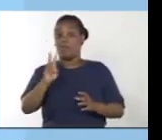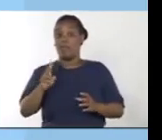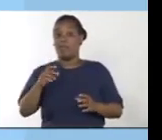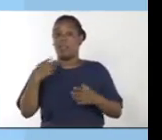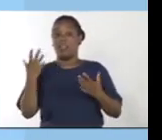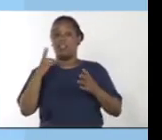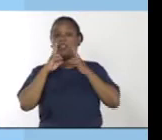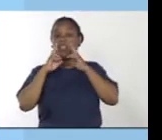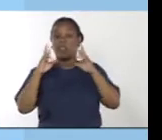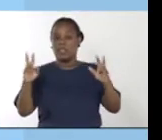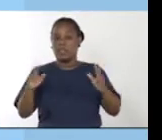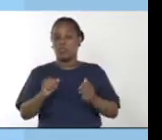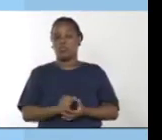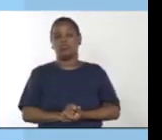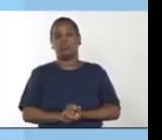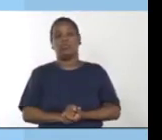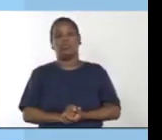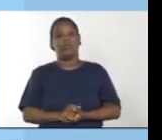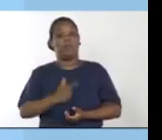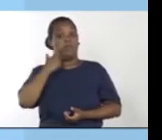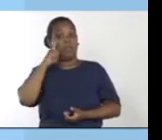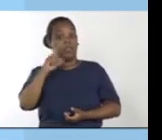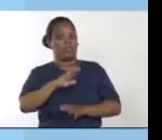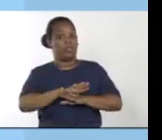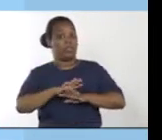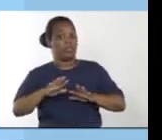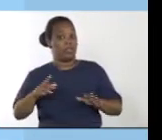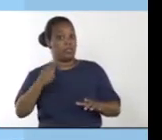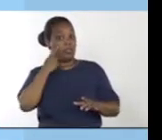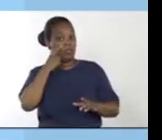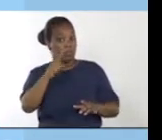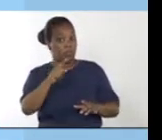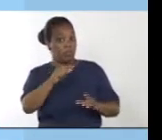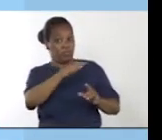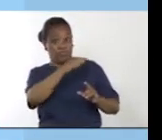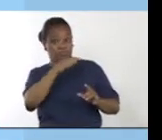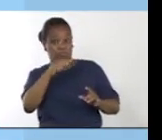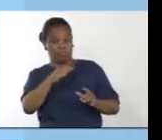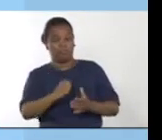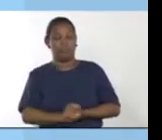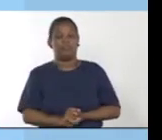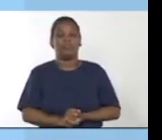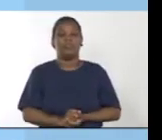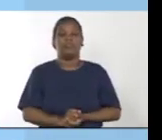es vivimos. Fíjense que ya aparece destacada.